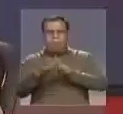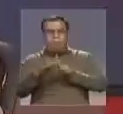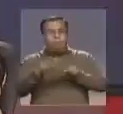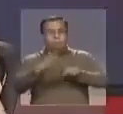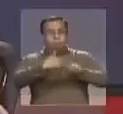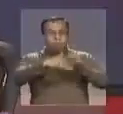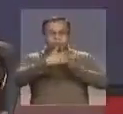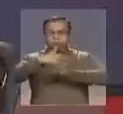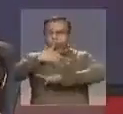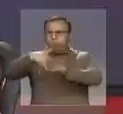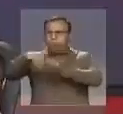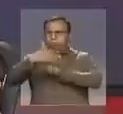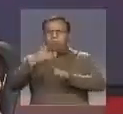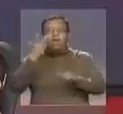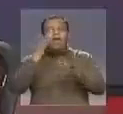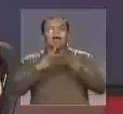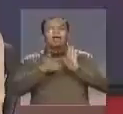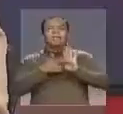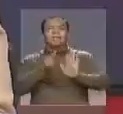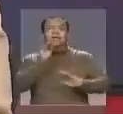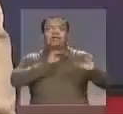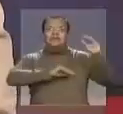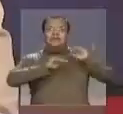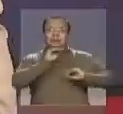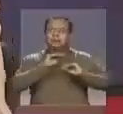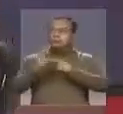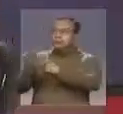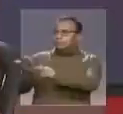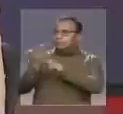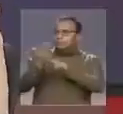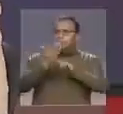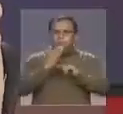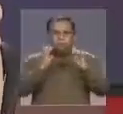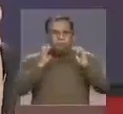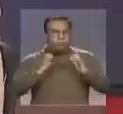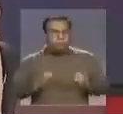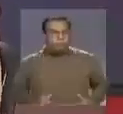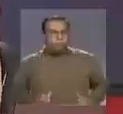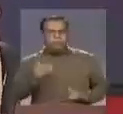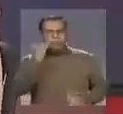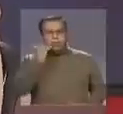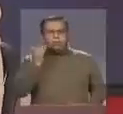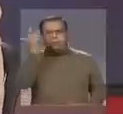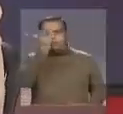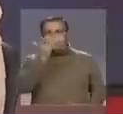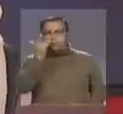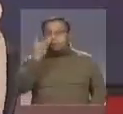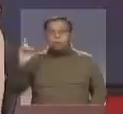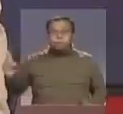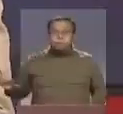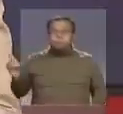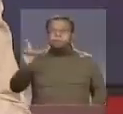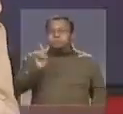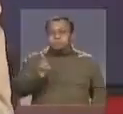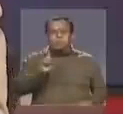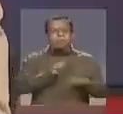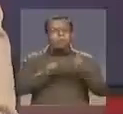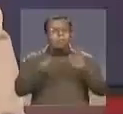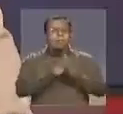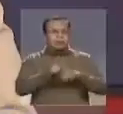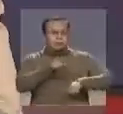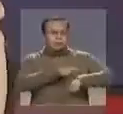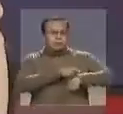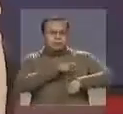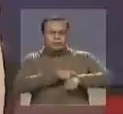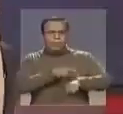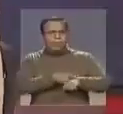los escenarios se ha vuelto algo estético en la medida en que la gente quiere tener físicamente una mujer negra en los espacios, pero no se da el tiempo